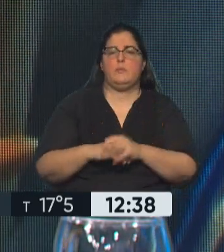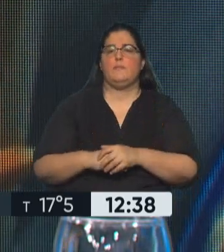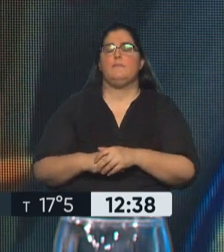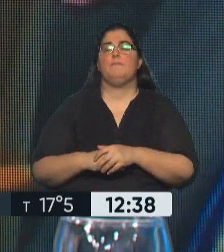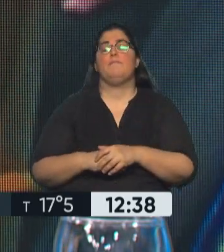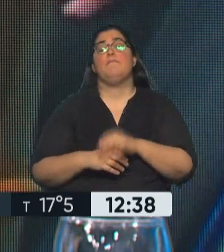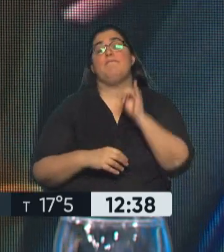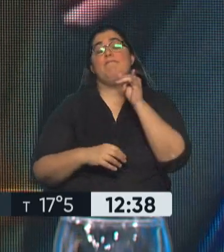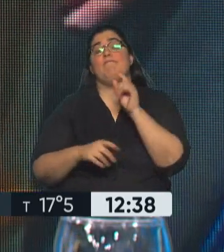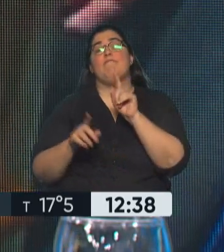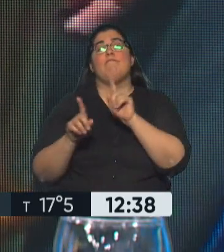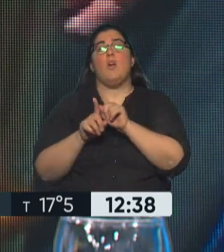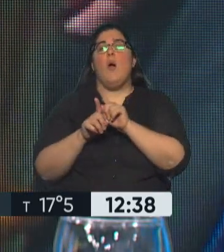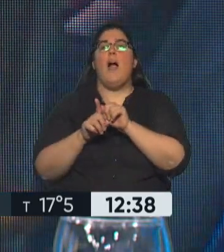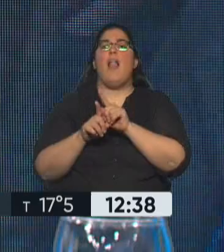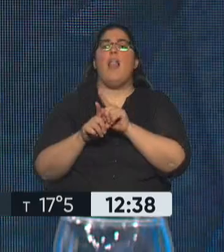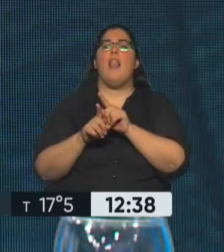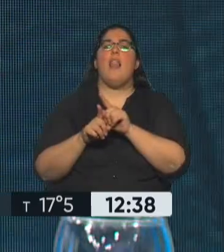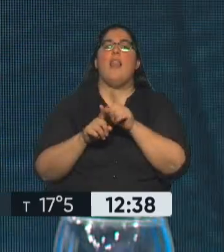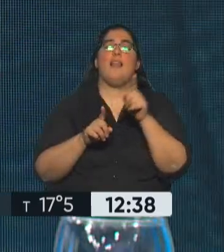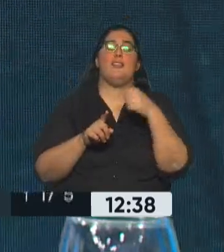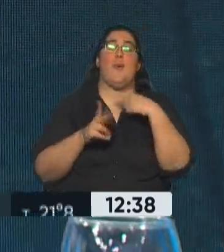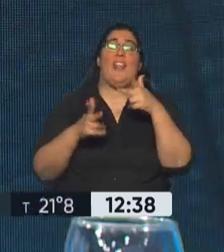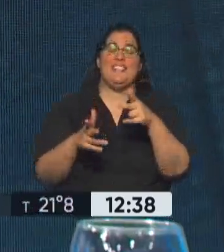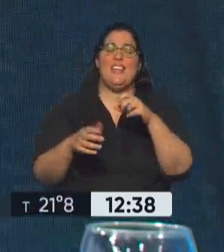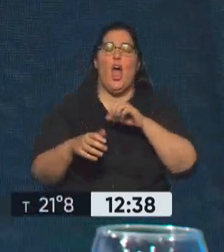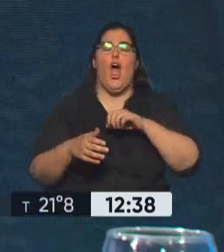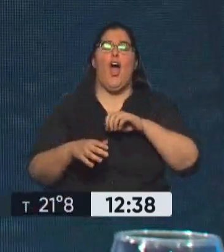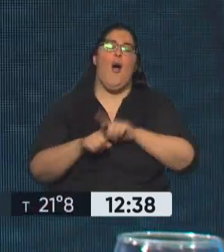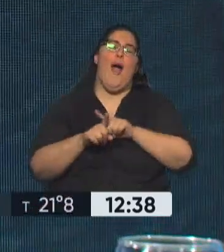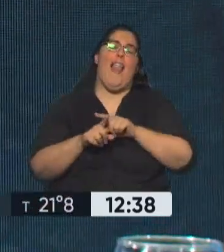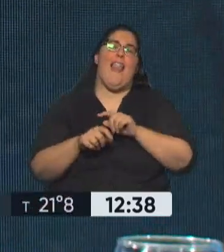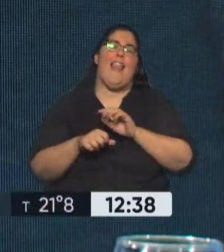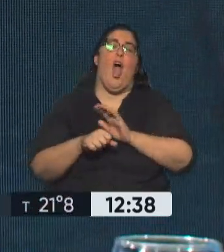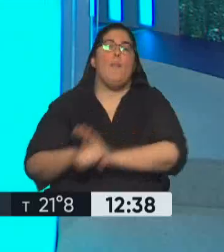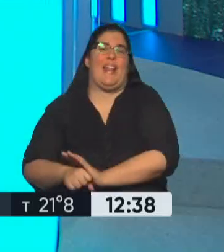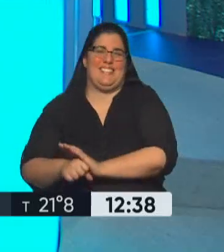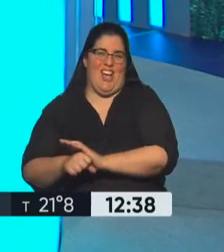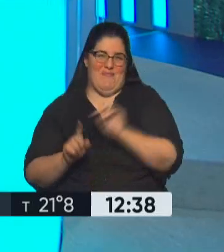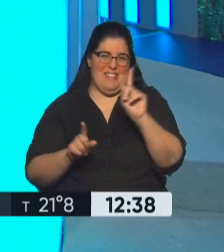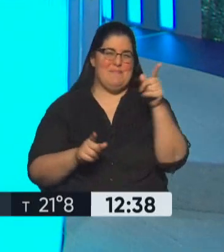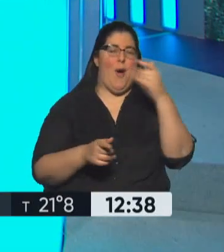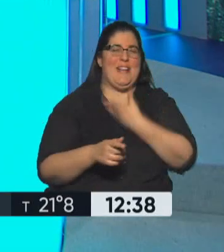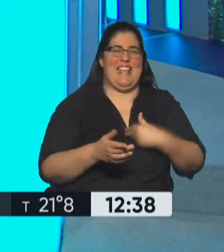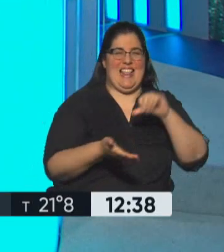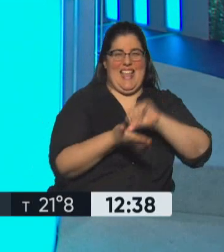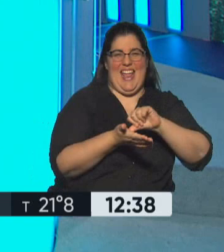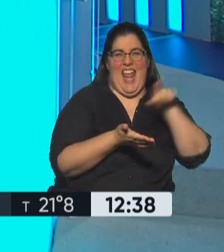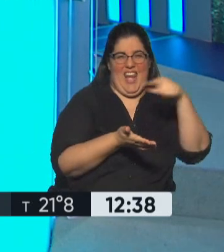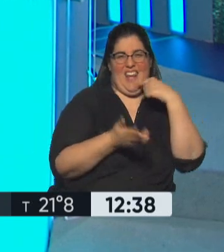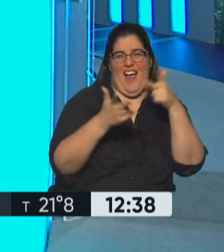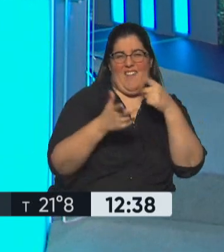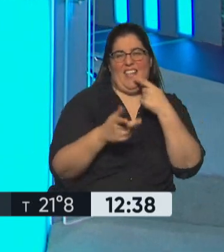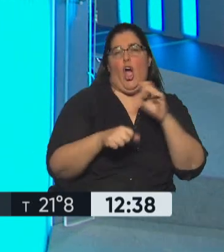Aunque puede ser opresiva, estaba por decir que era la palabra que usó el presidente iraní en la